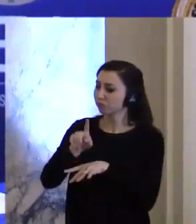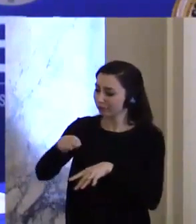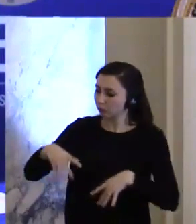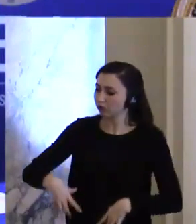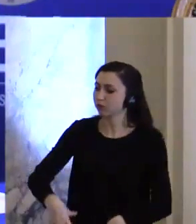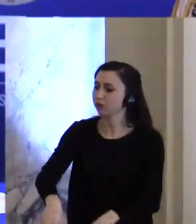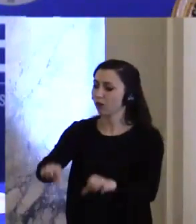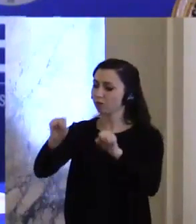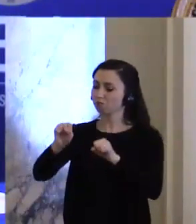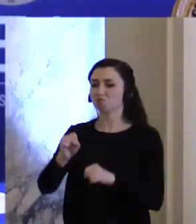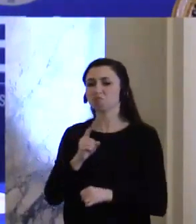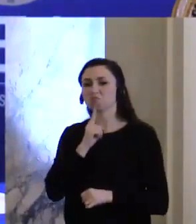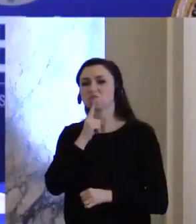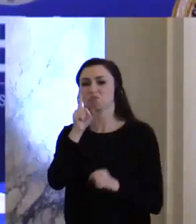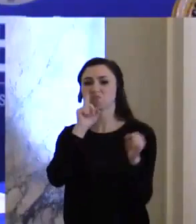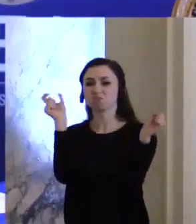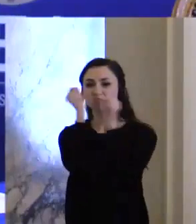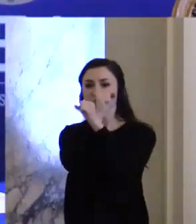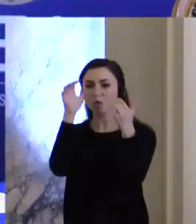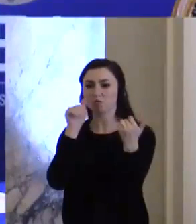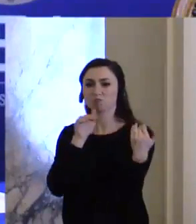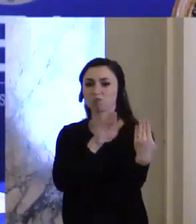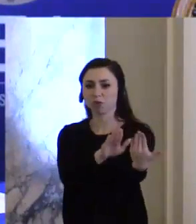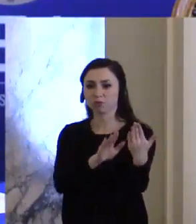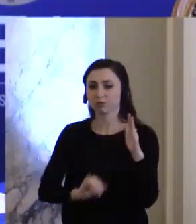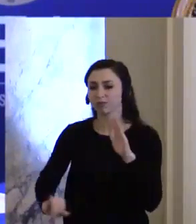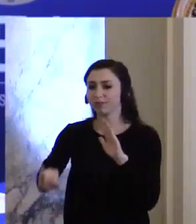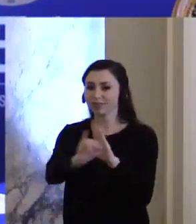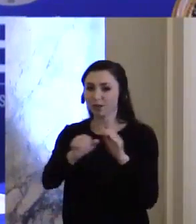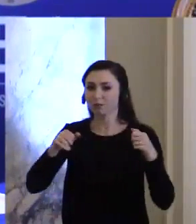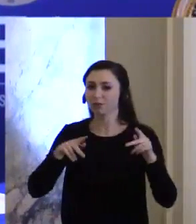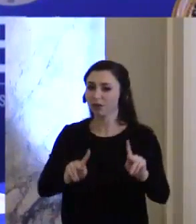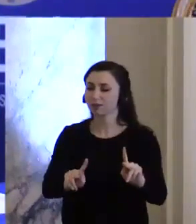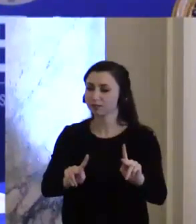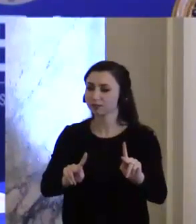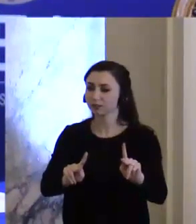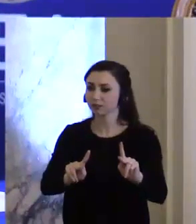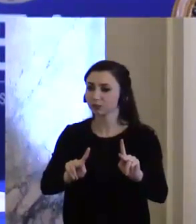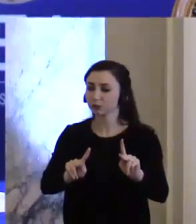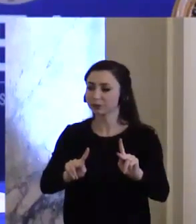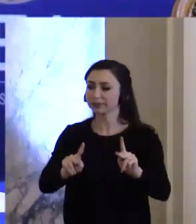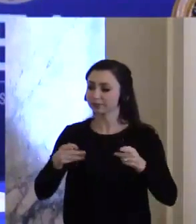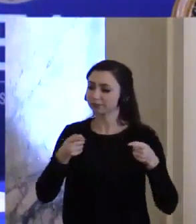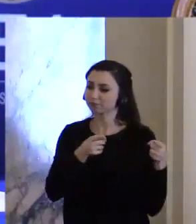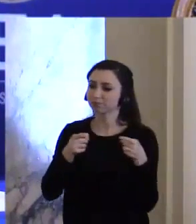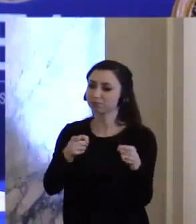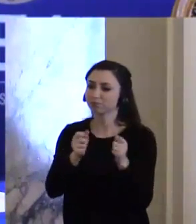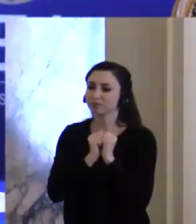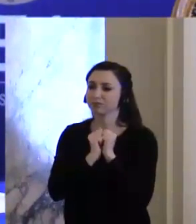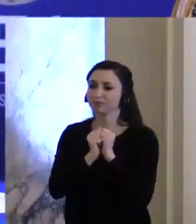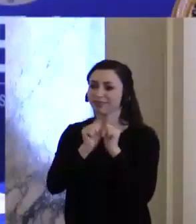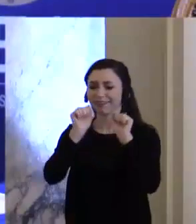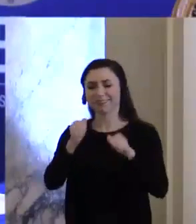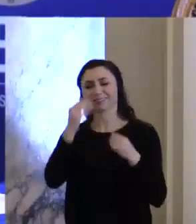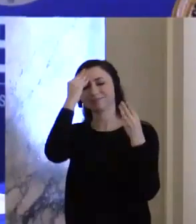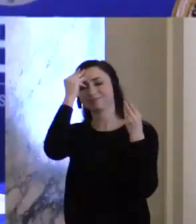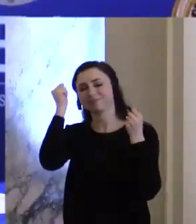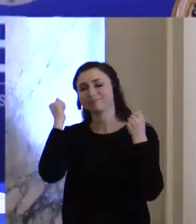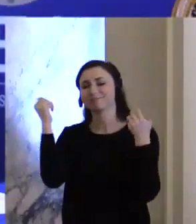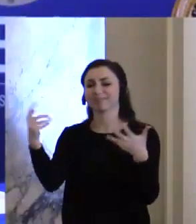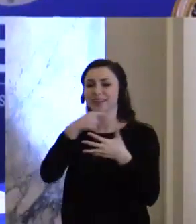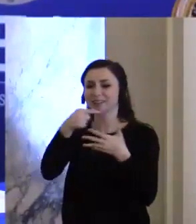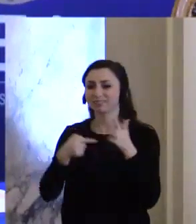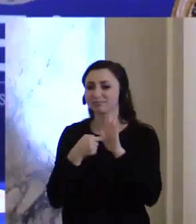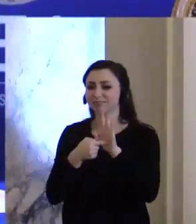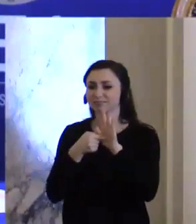esas oportunidades y actuar en consecuencia de ellas. Vienen a mente varios ejemplos.